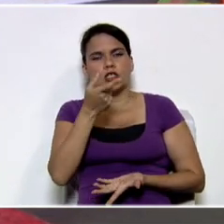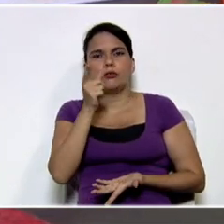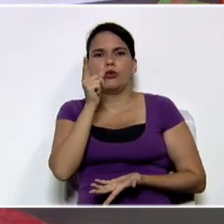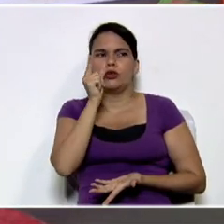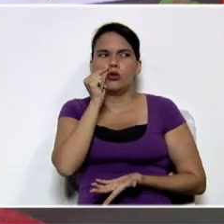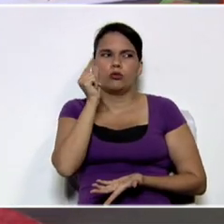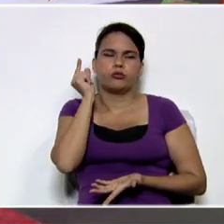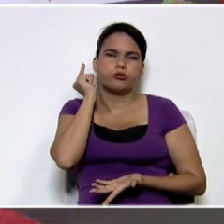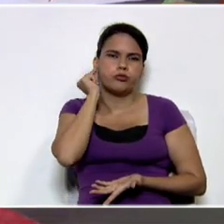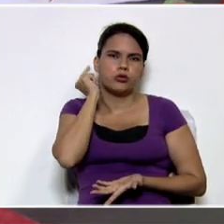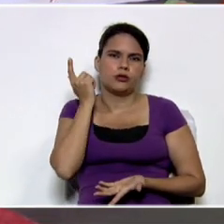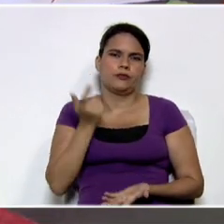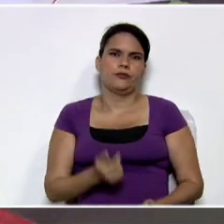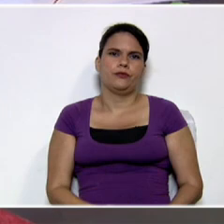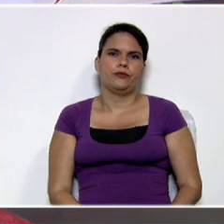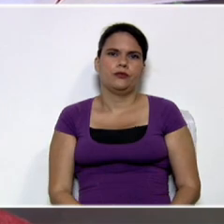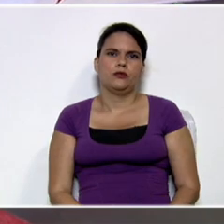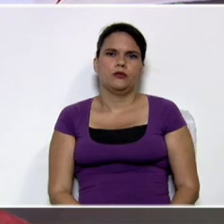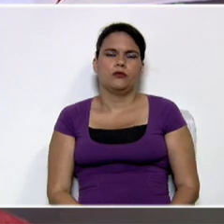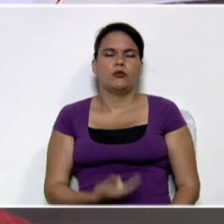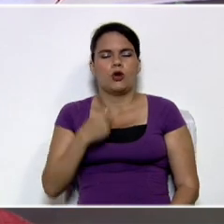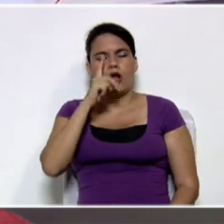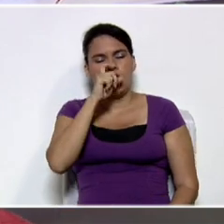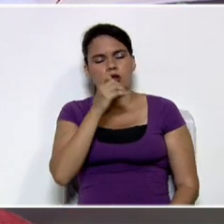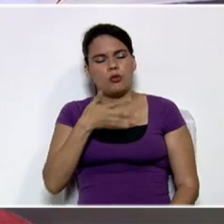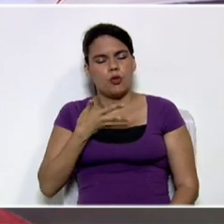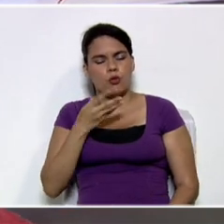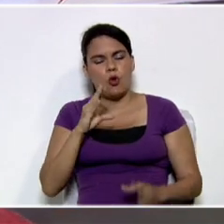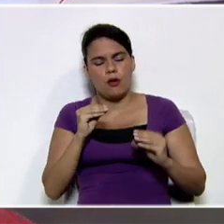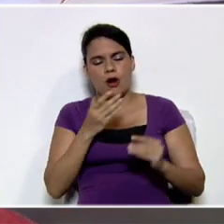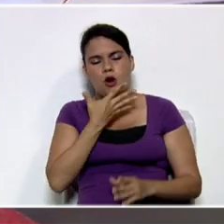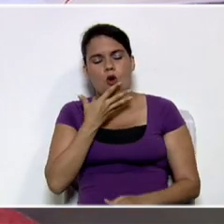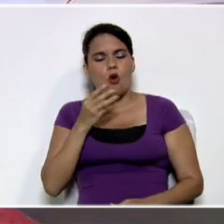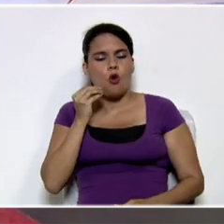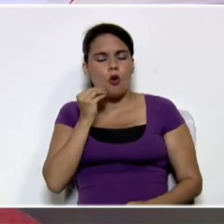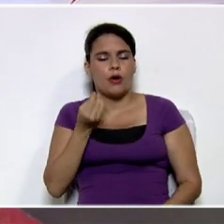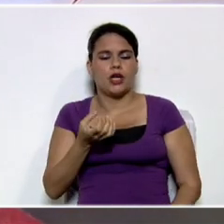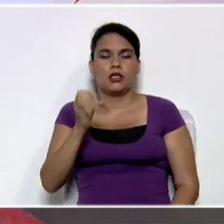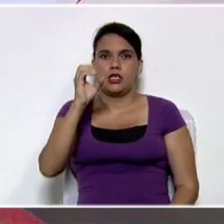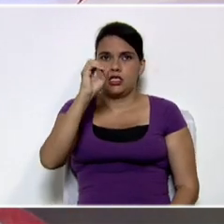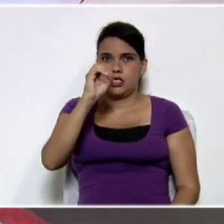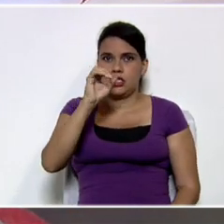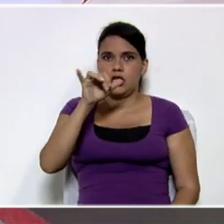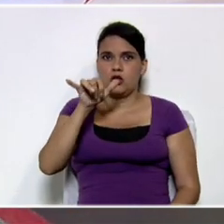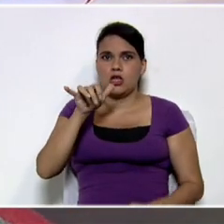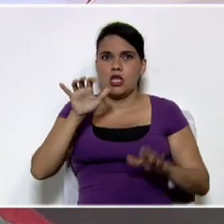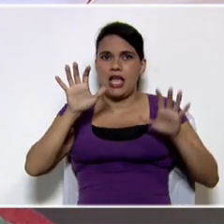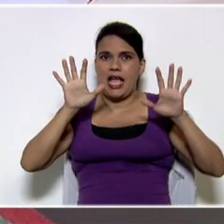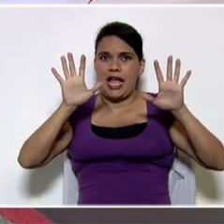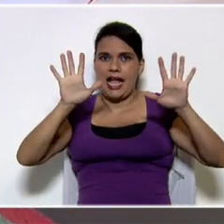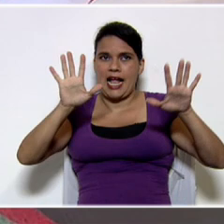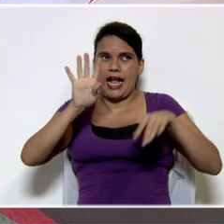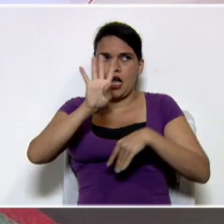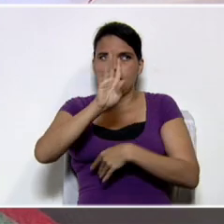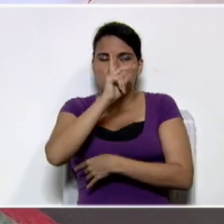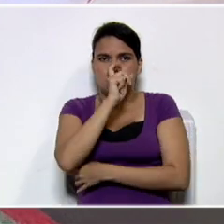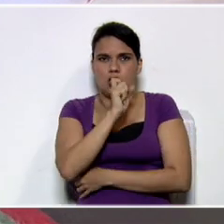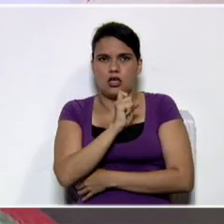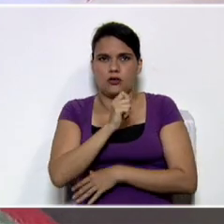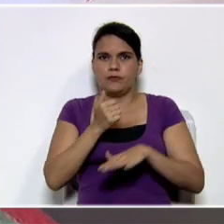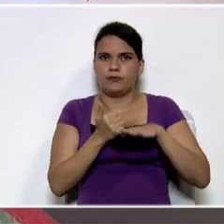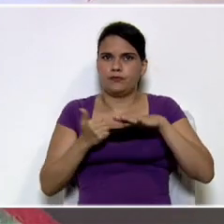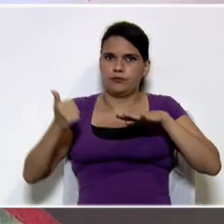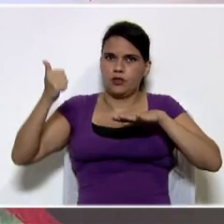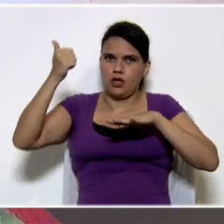población, la población joven entre 0 y 14 años. la población adulta, que se